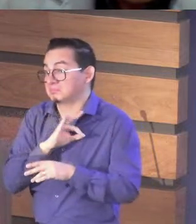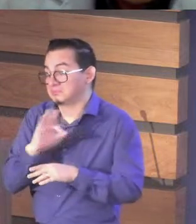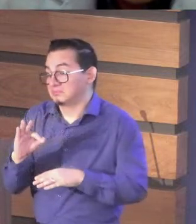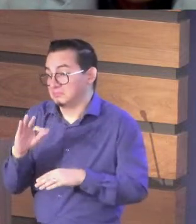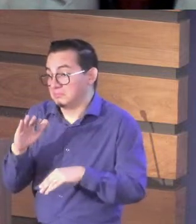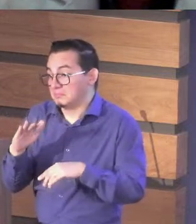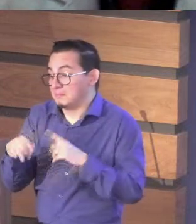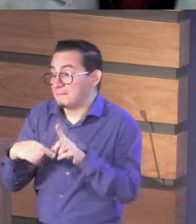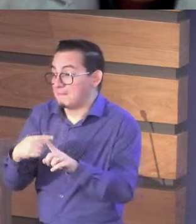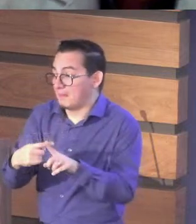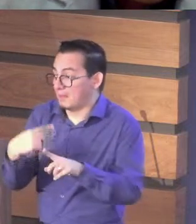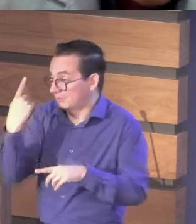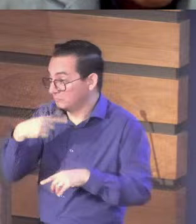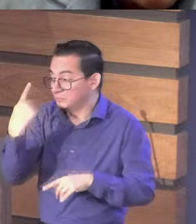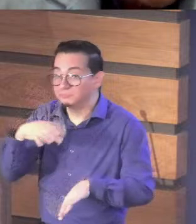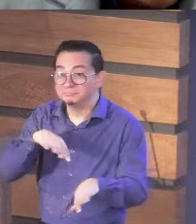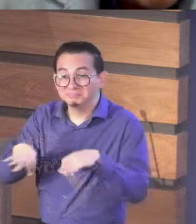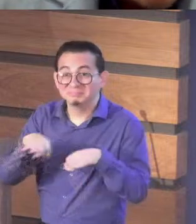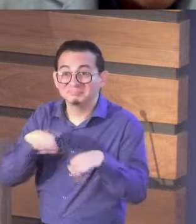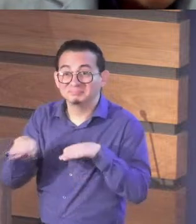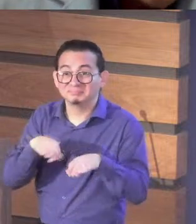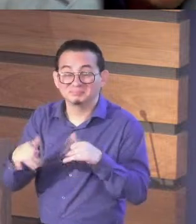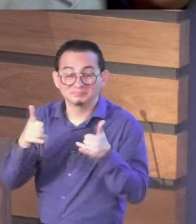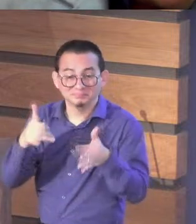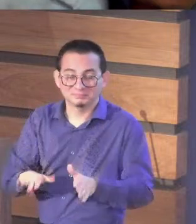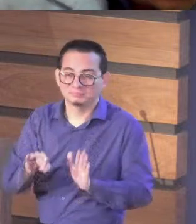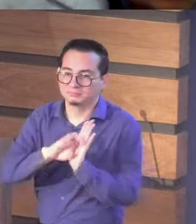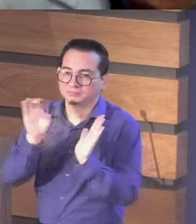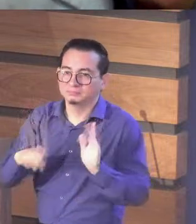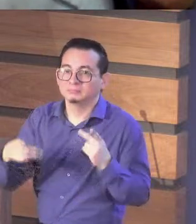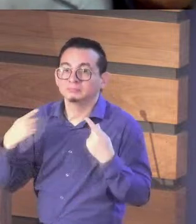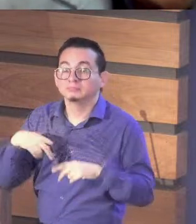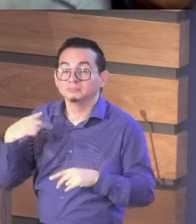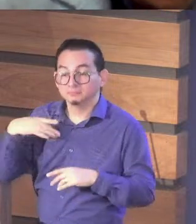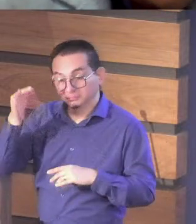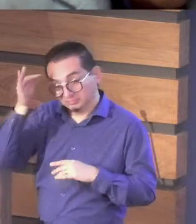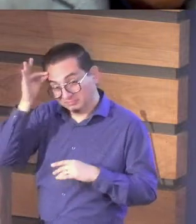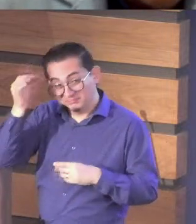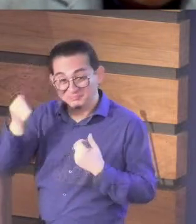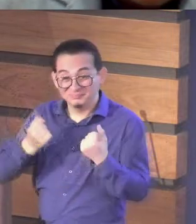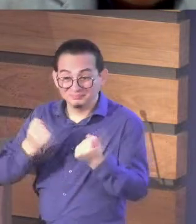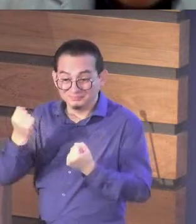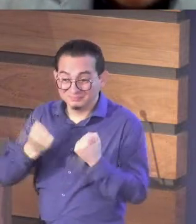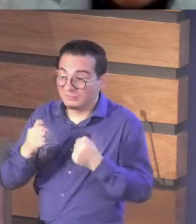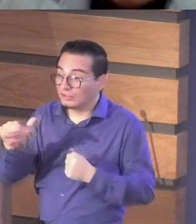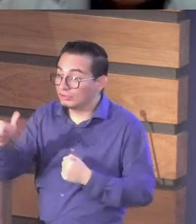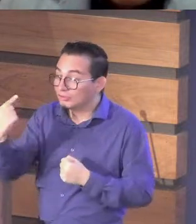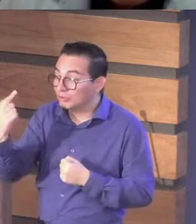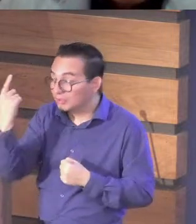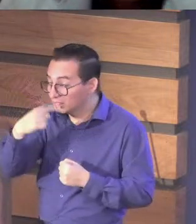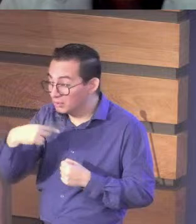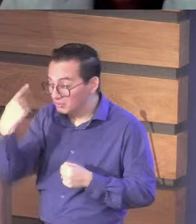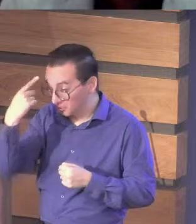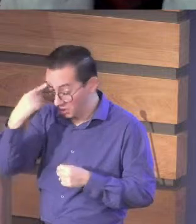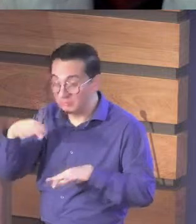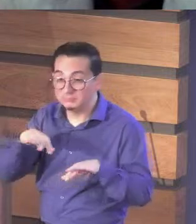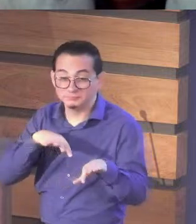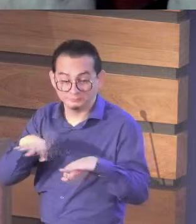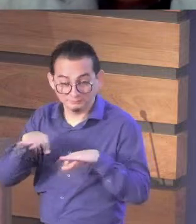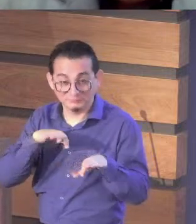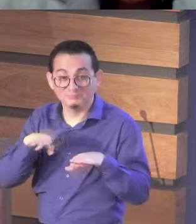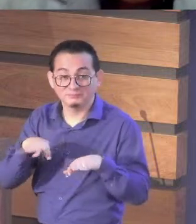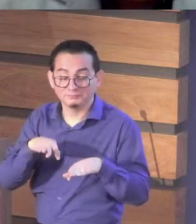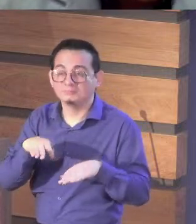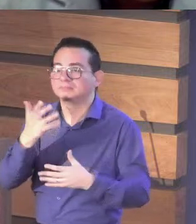los transportistas trabajaban 12 horas, más o menos, con un intervalo de descanso de 20 y